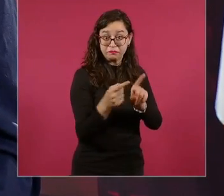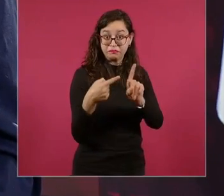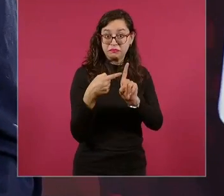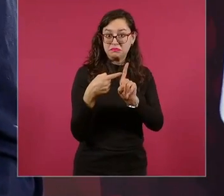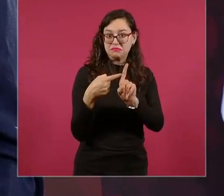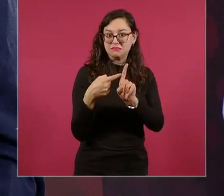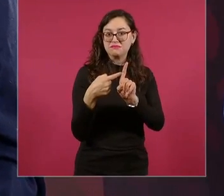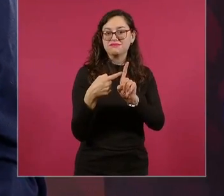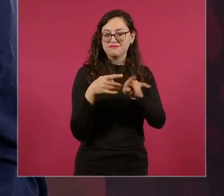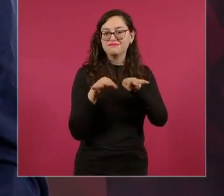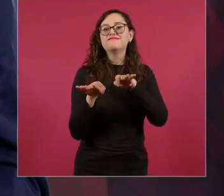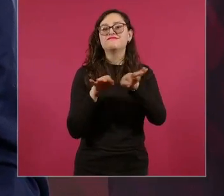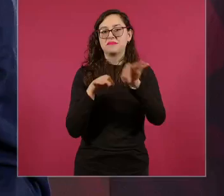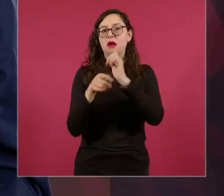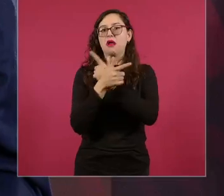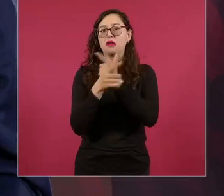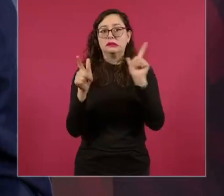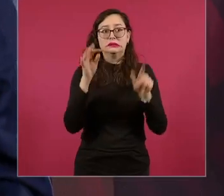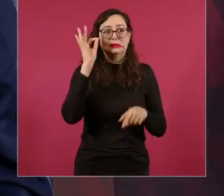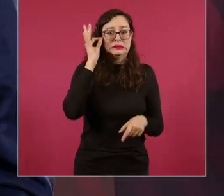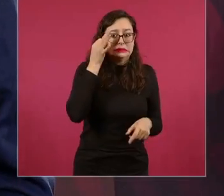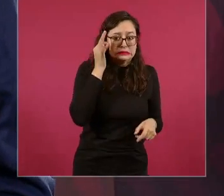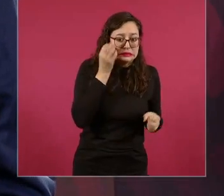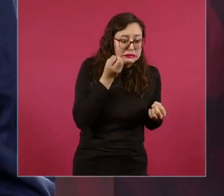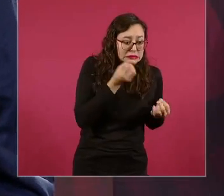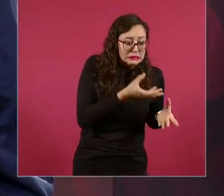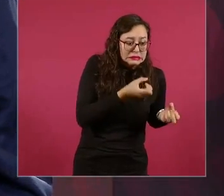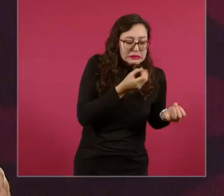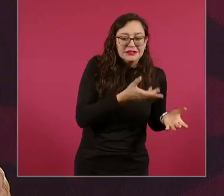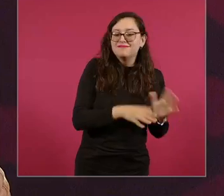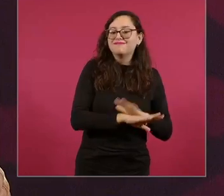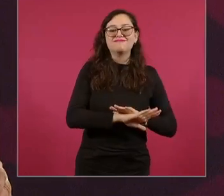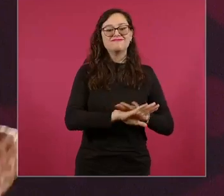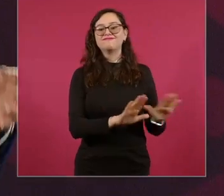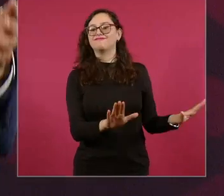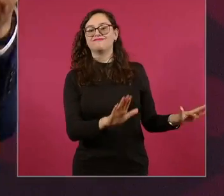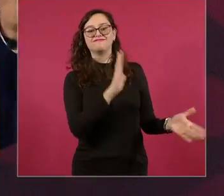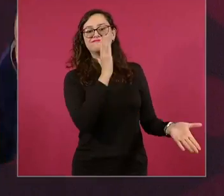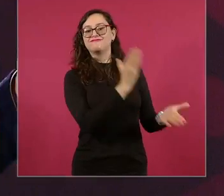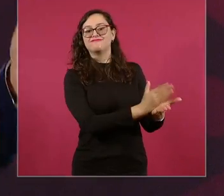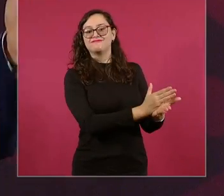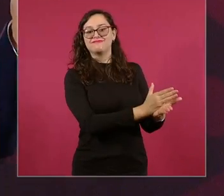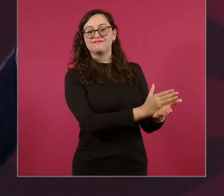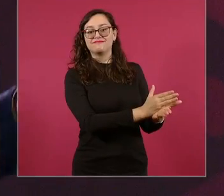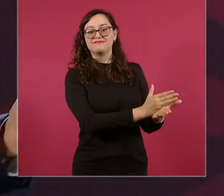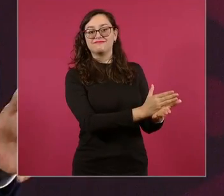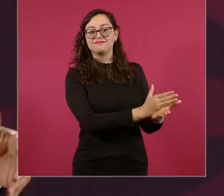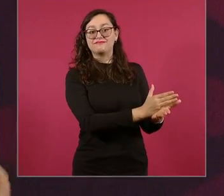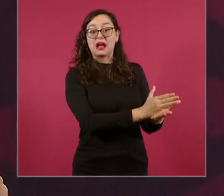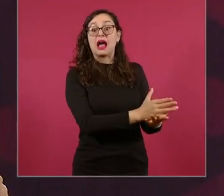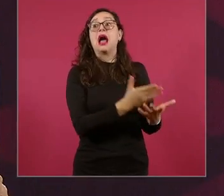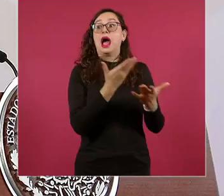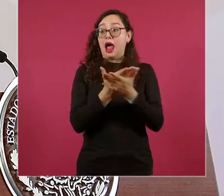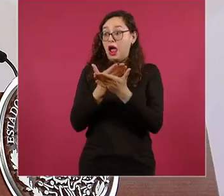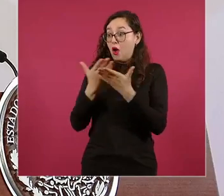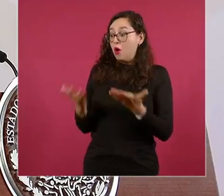del Poder Judicial, que elijan…